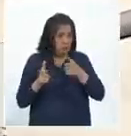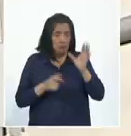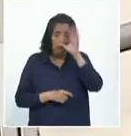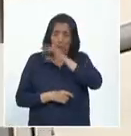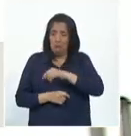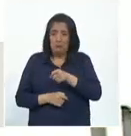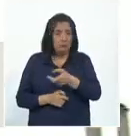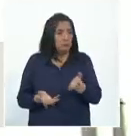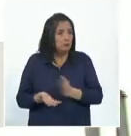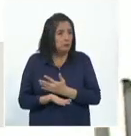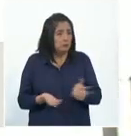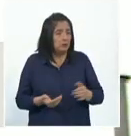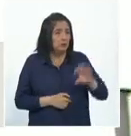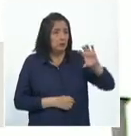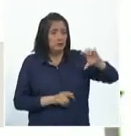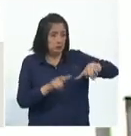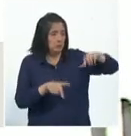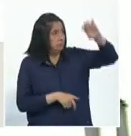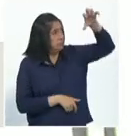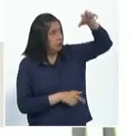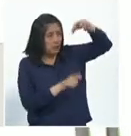robo. Además, el lugar cuenta con una cámara de